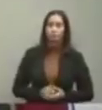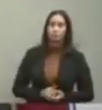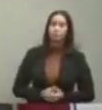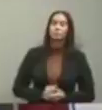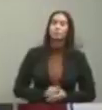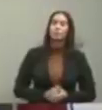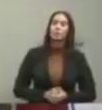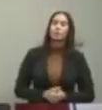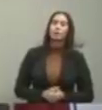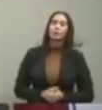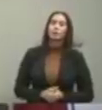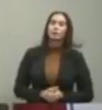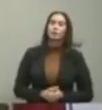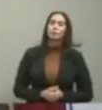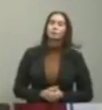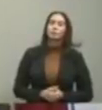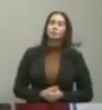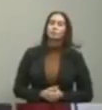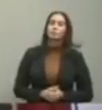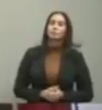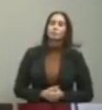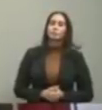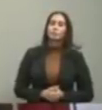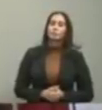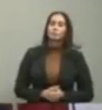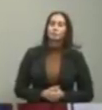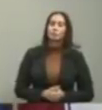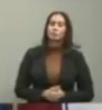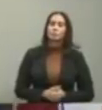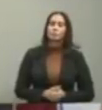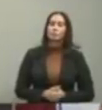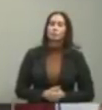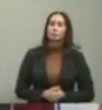el paciente como he dicho no